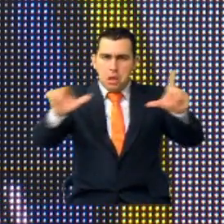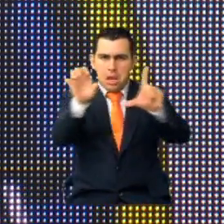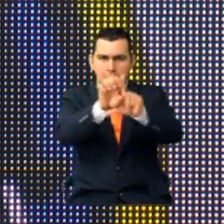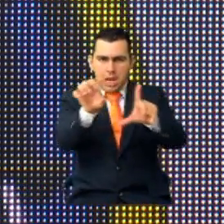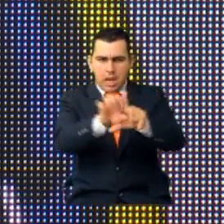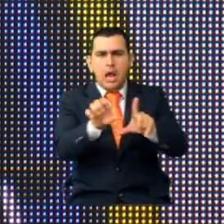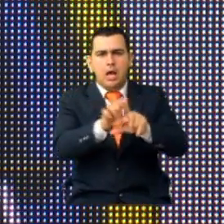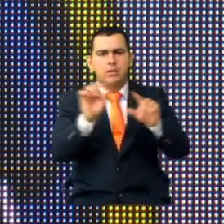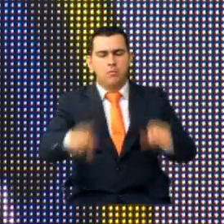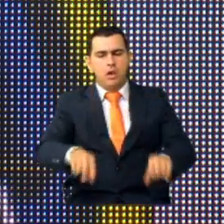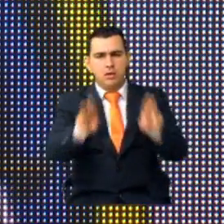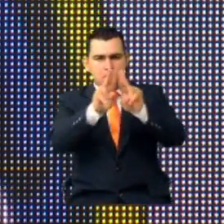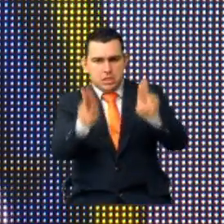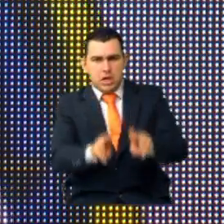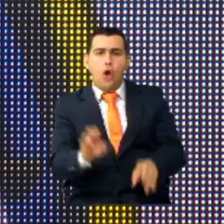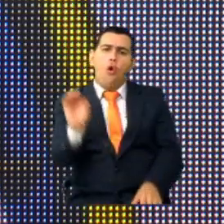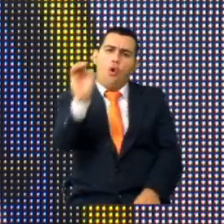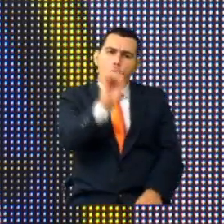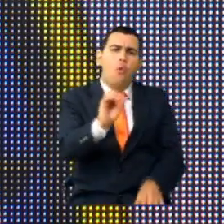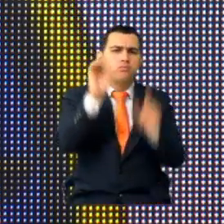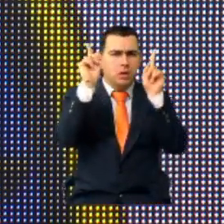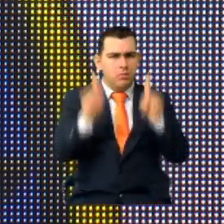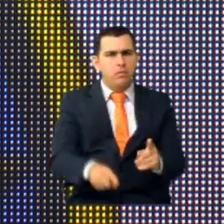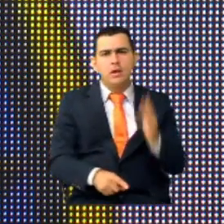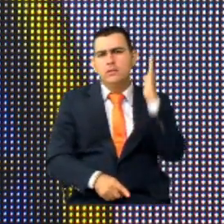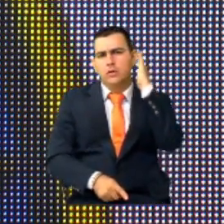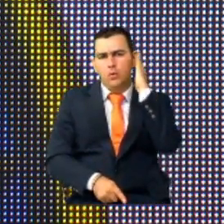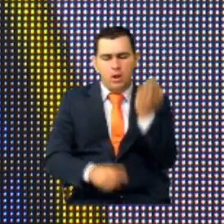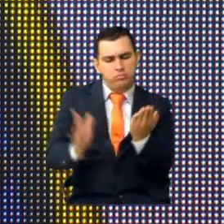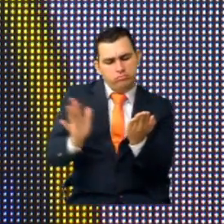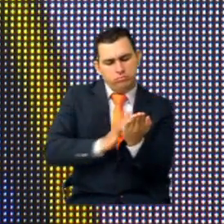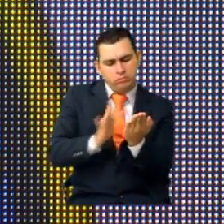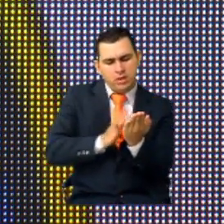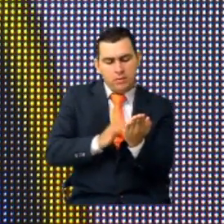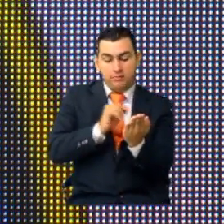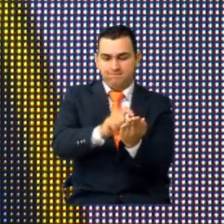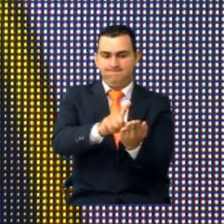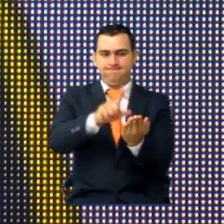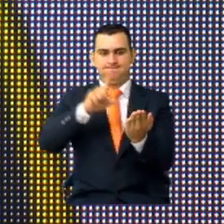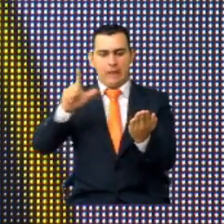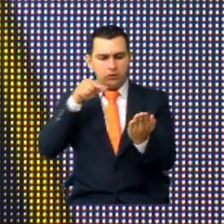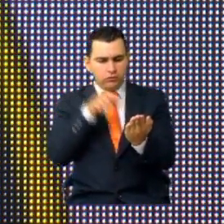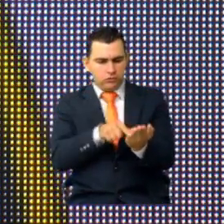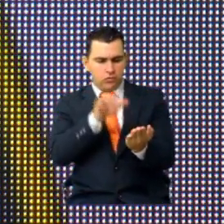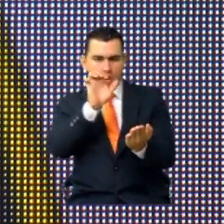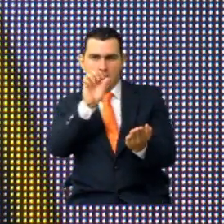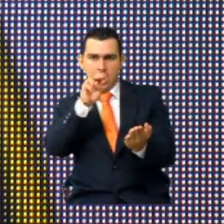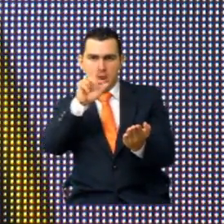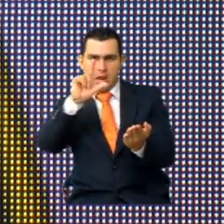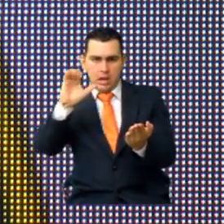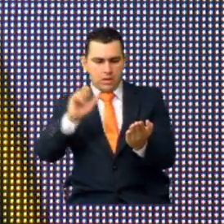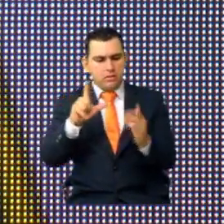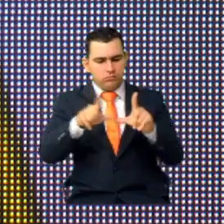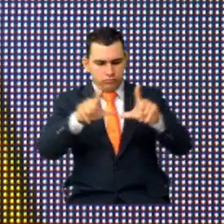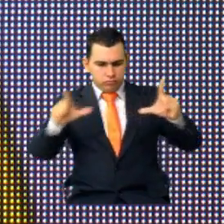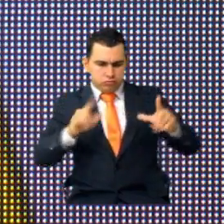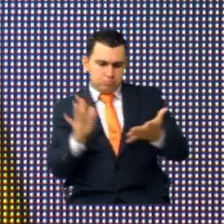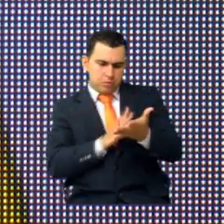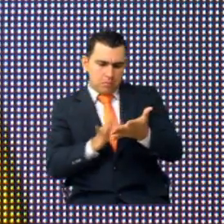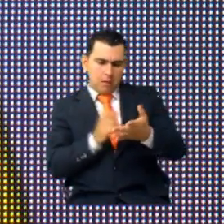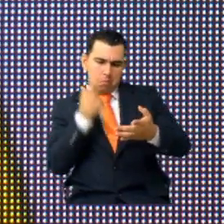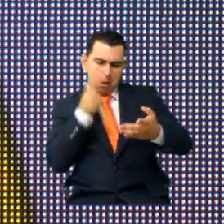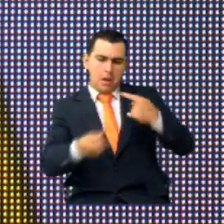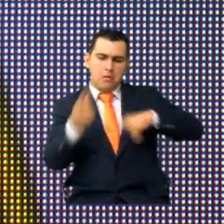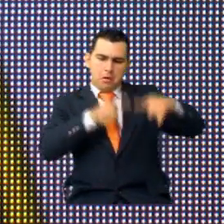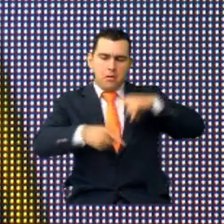www.enlacetelevisión.com. Asimismo, lo pueden realizar a través de sus dispositivos celulares con la aplicación para dispositivos tipo Android. Un cordial saludo para quienes nos